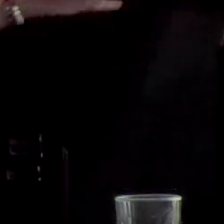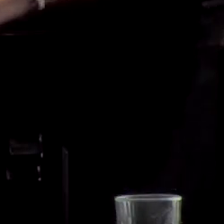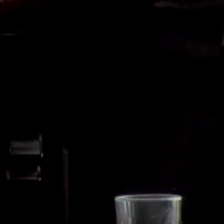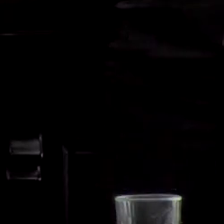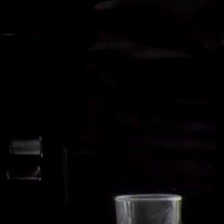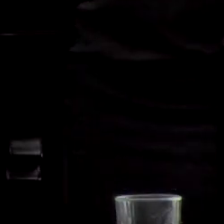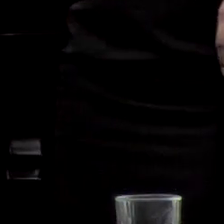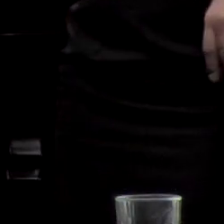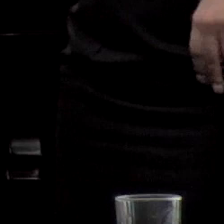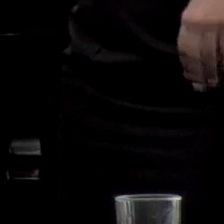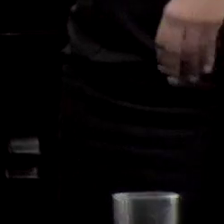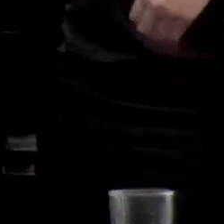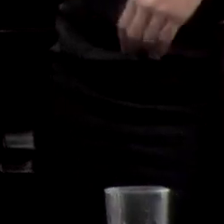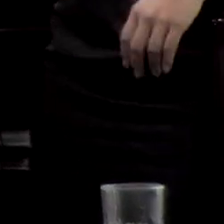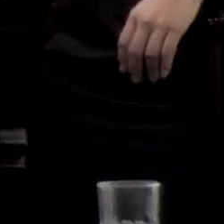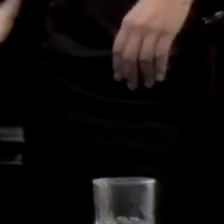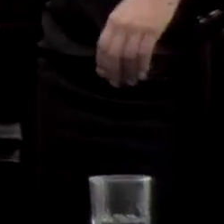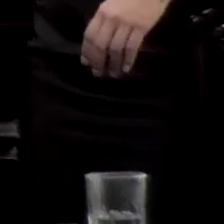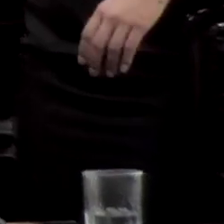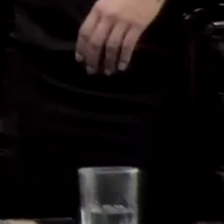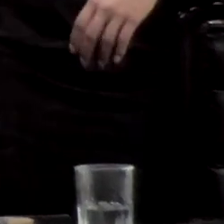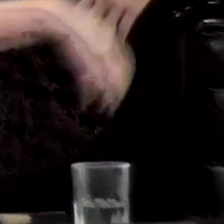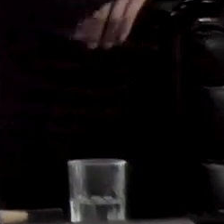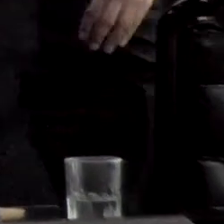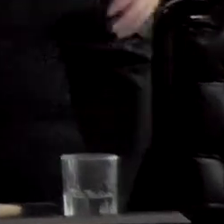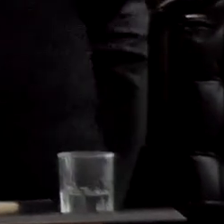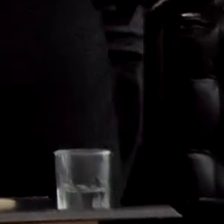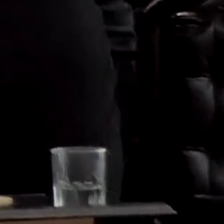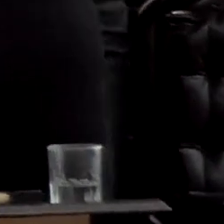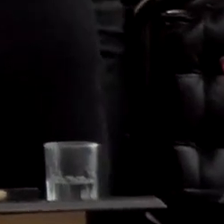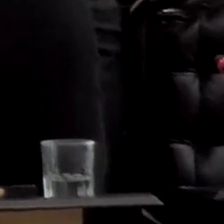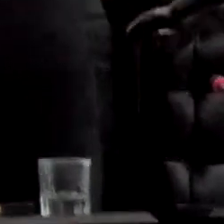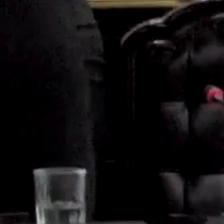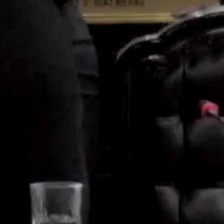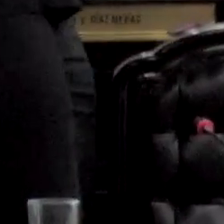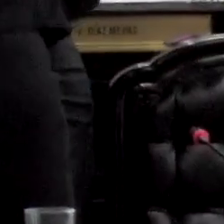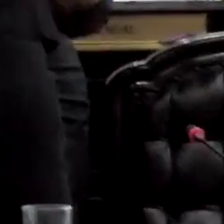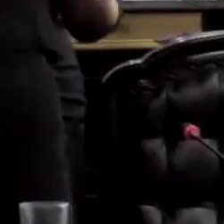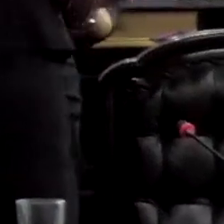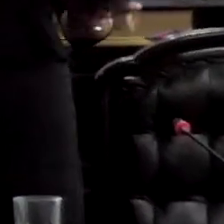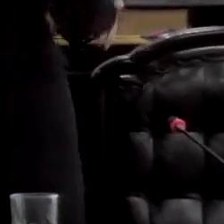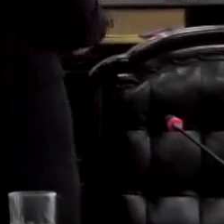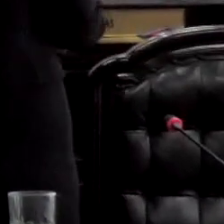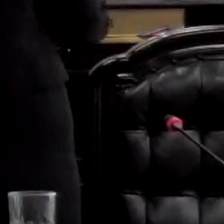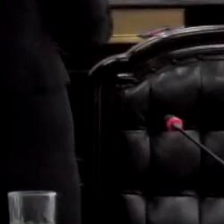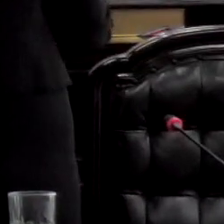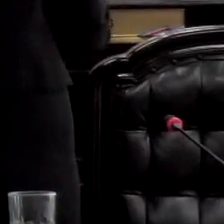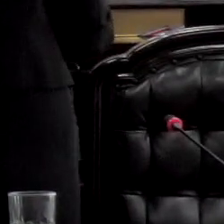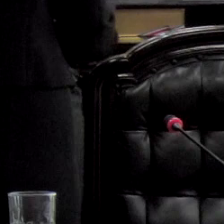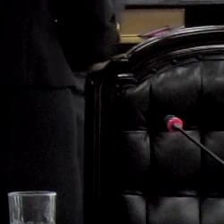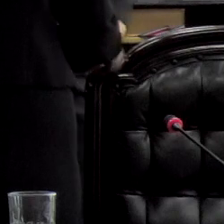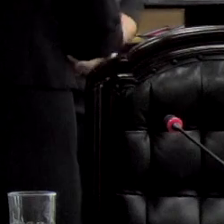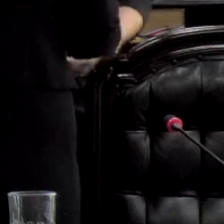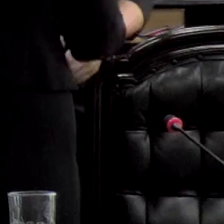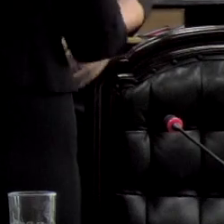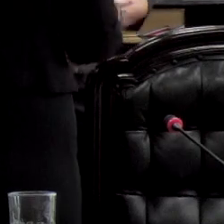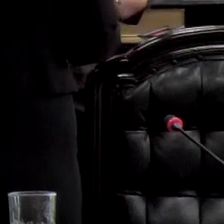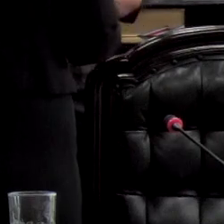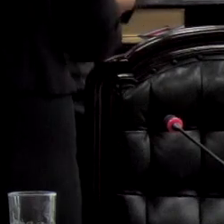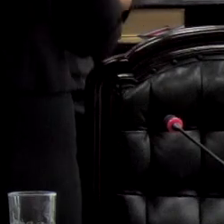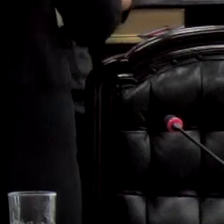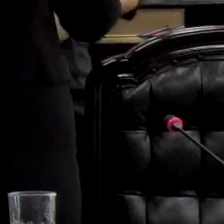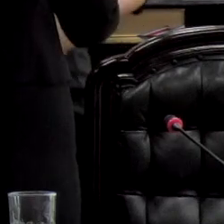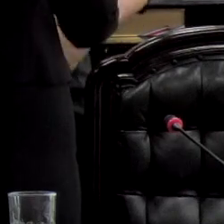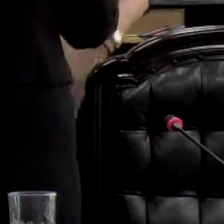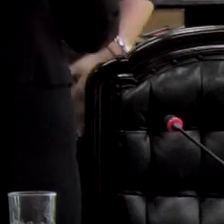que la vicepresidencia. En realidad, más allá, me imagino ya lo habrán discutido, más allá de sustituir al